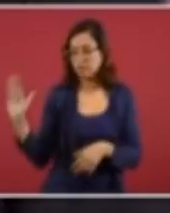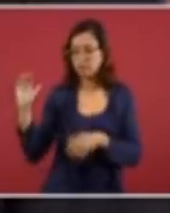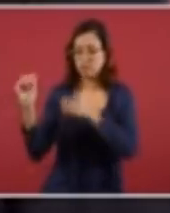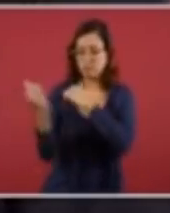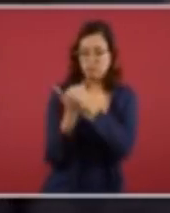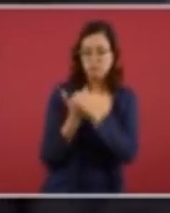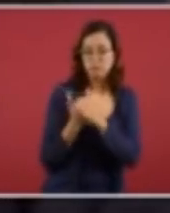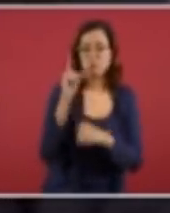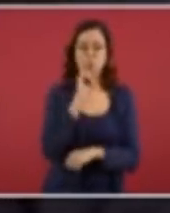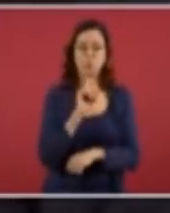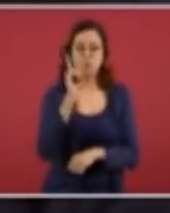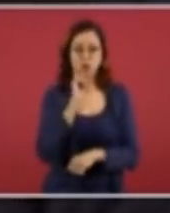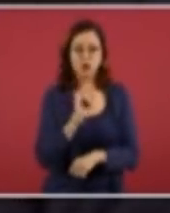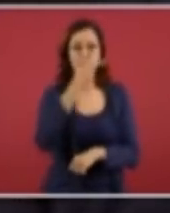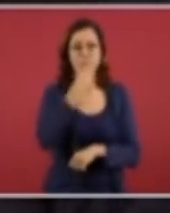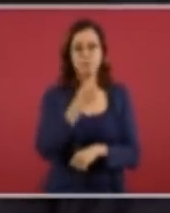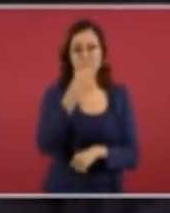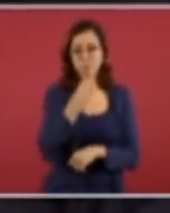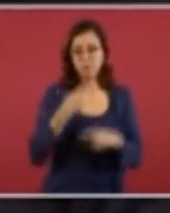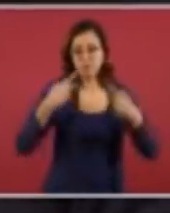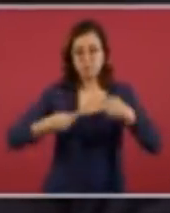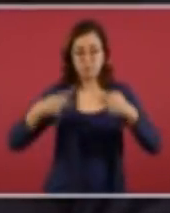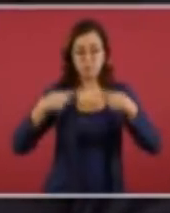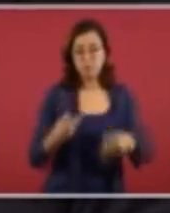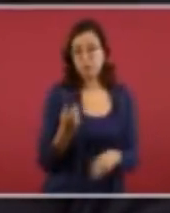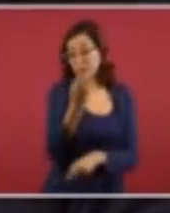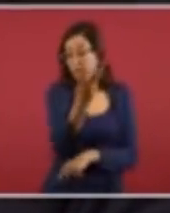las mujeres, los hombres, los ciudadanos.